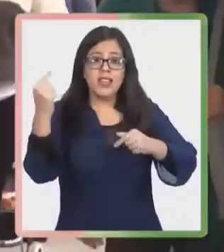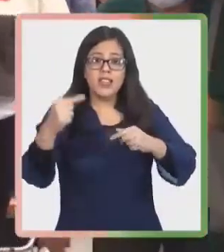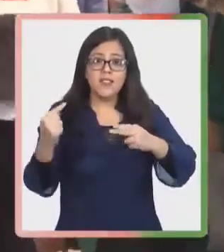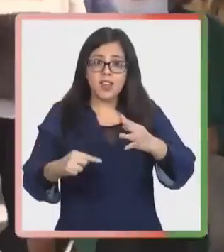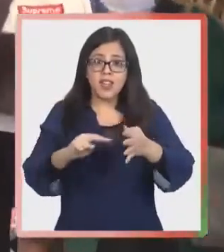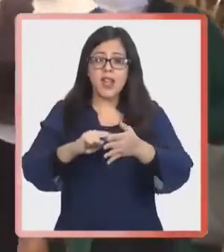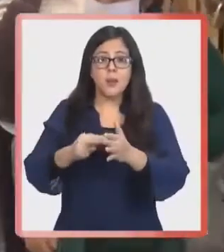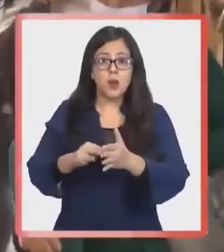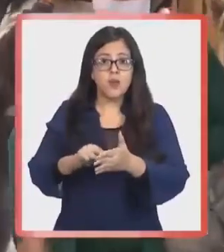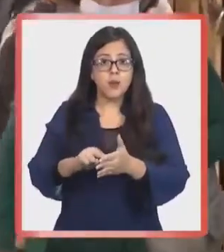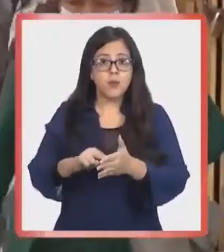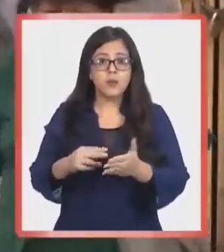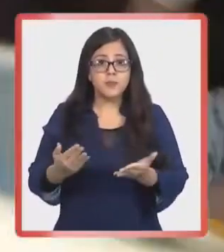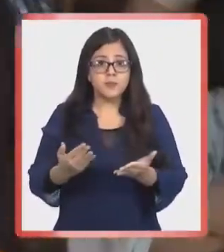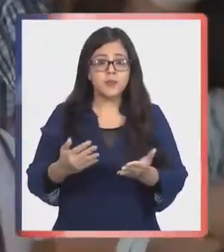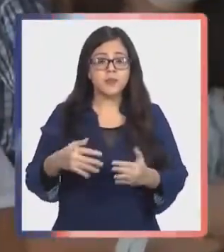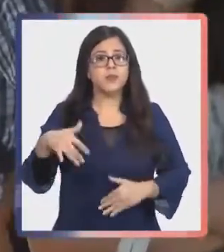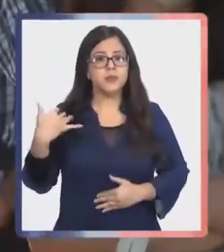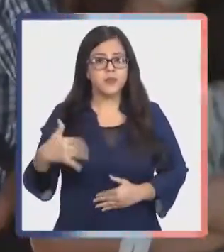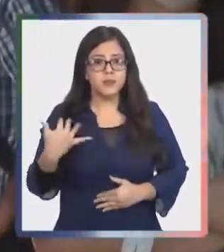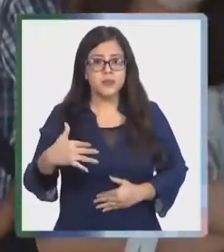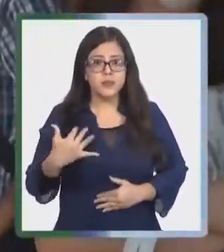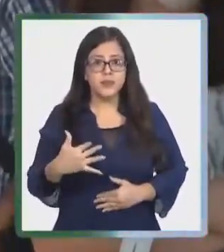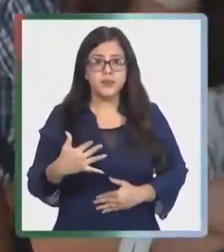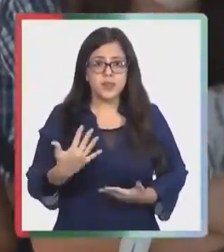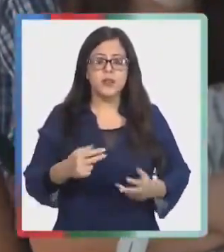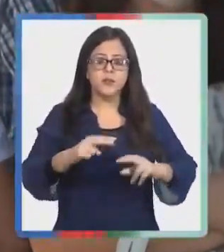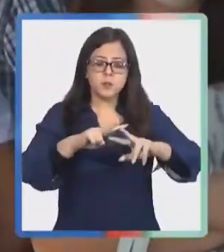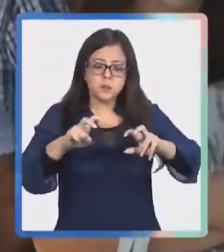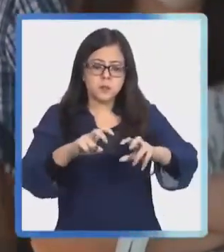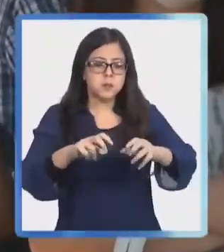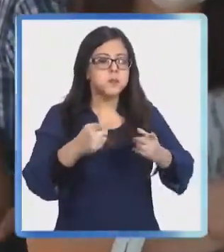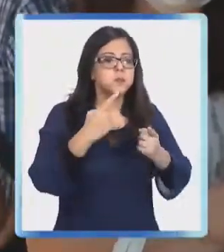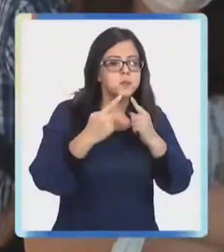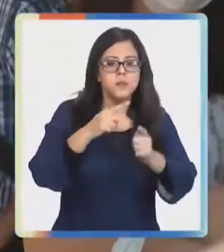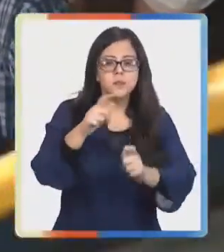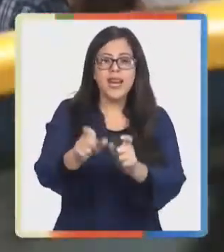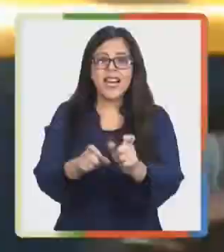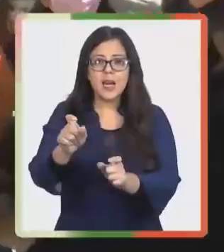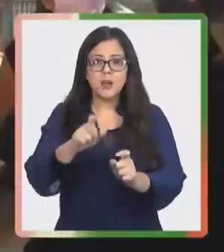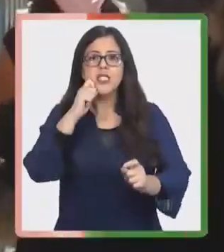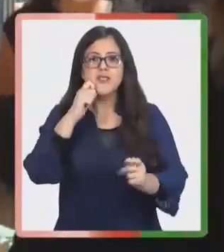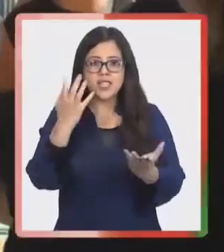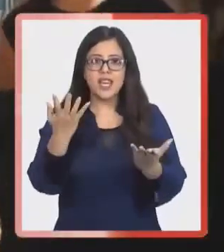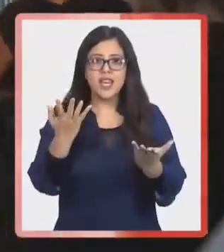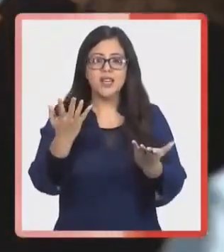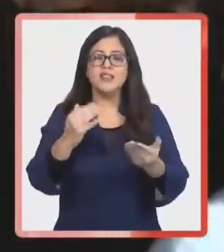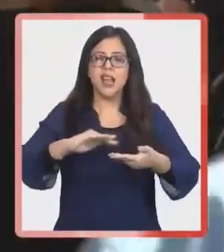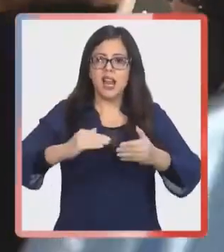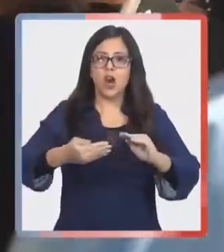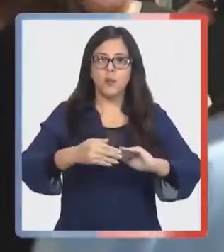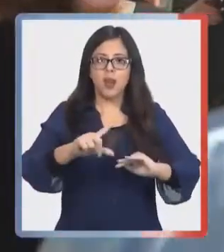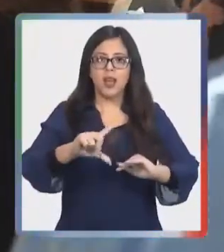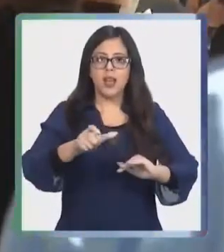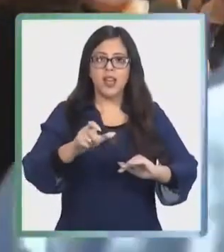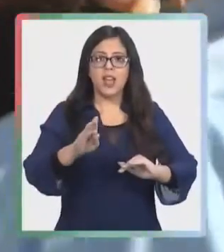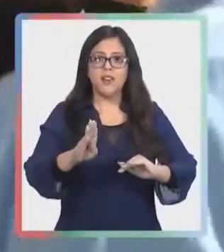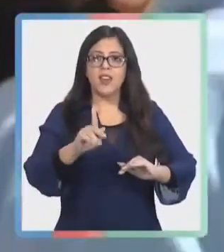esta y otras problemáticas, es indispensable realizar estudios poblacionales que consideren a la